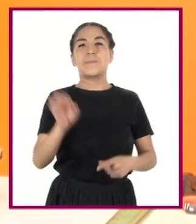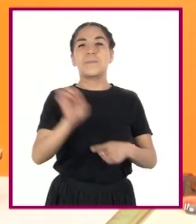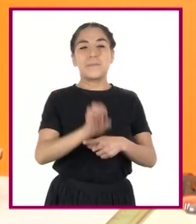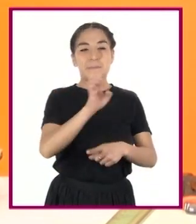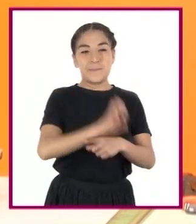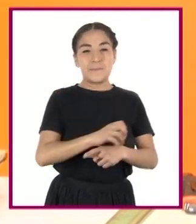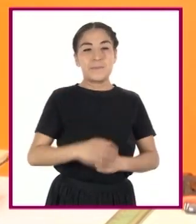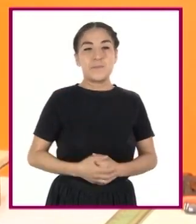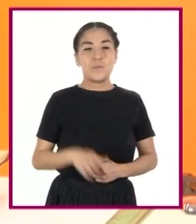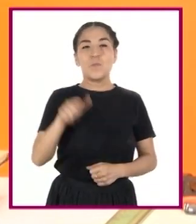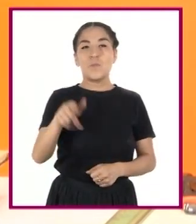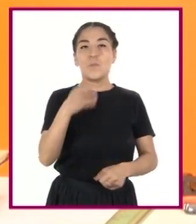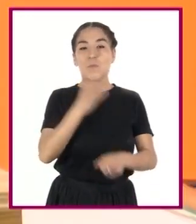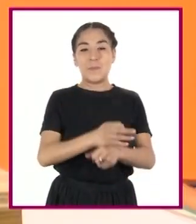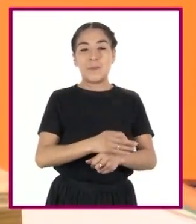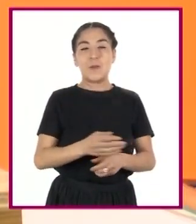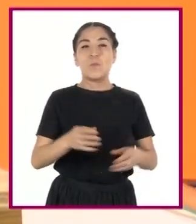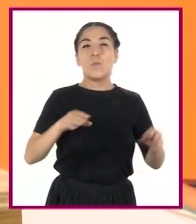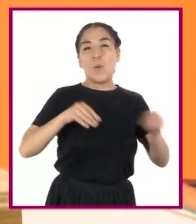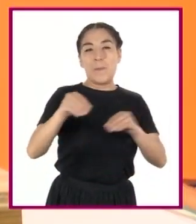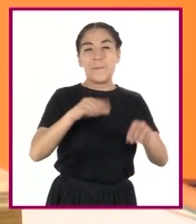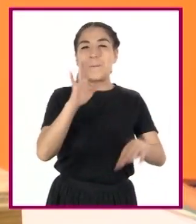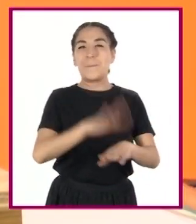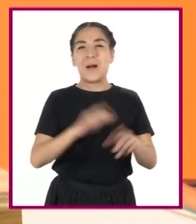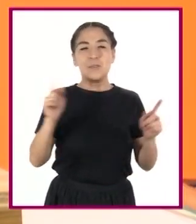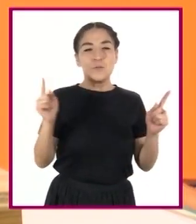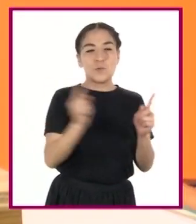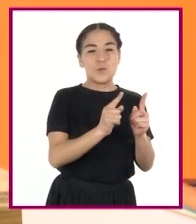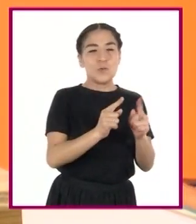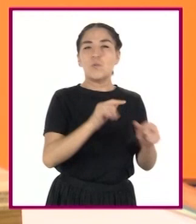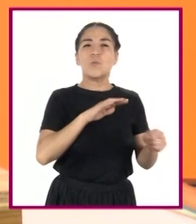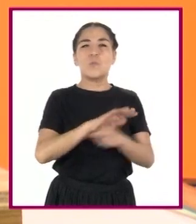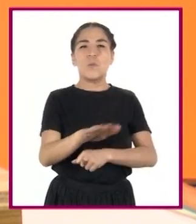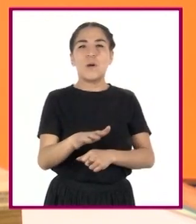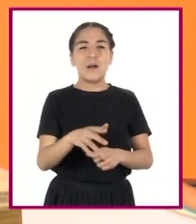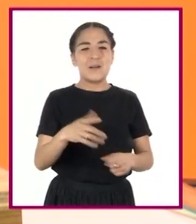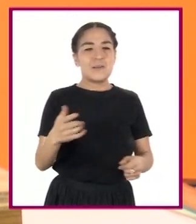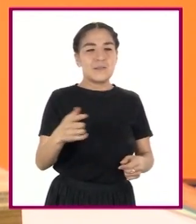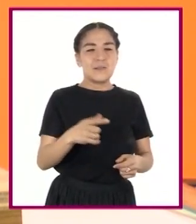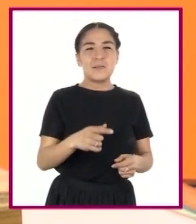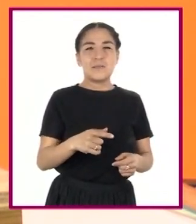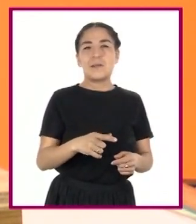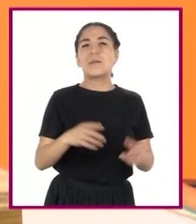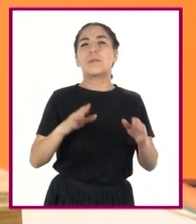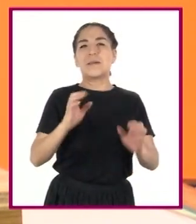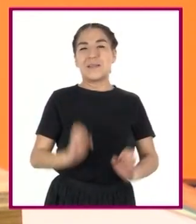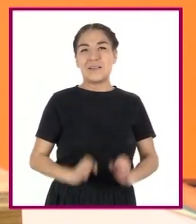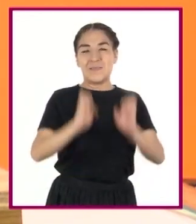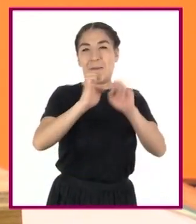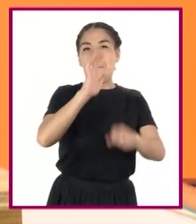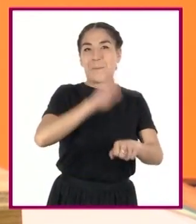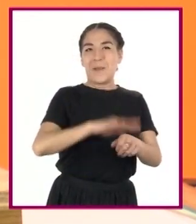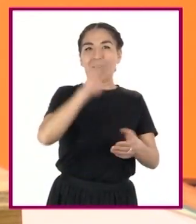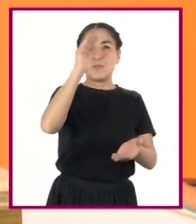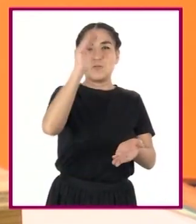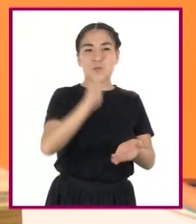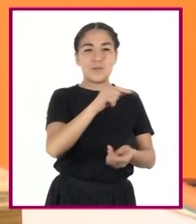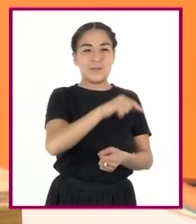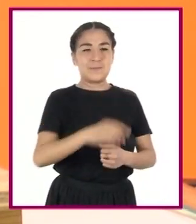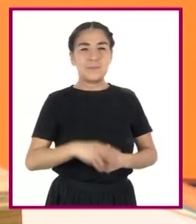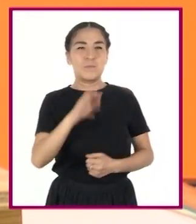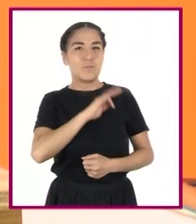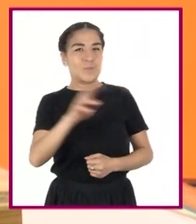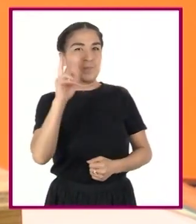Entonces, si tenemos un movimiento más corto, los que se afectan son los edificios más pequeños. ¿Te puedes